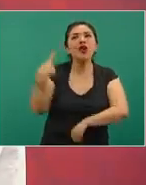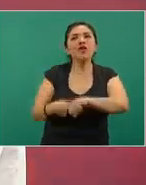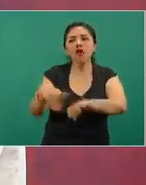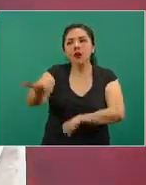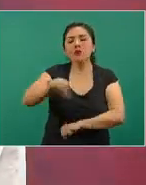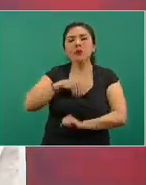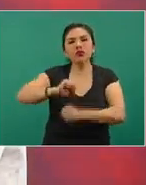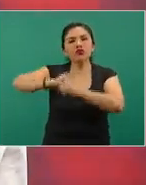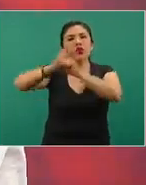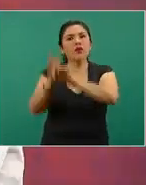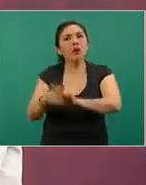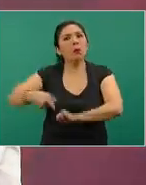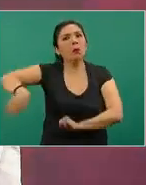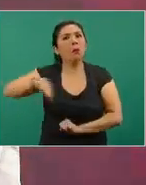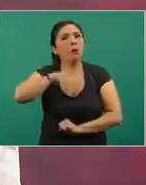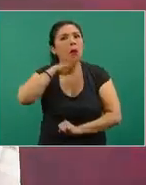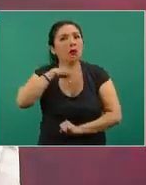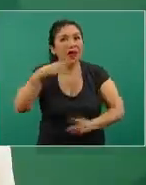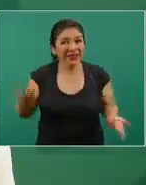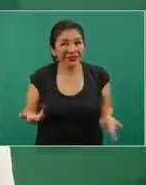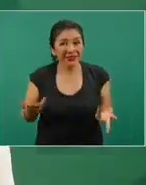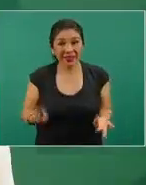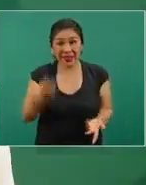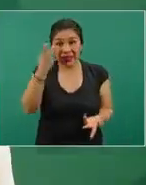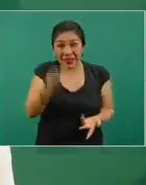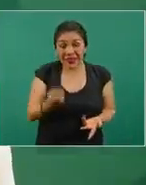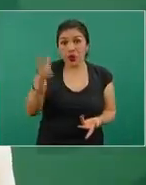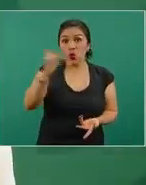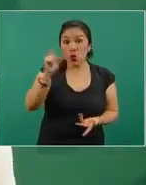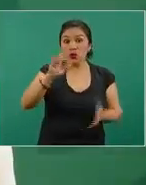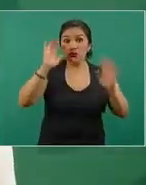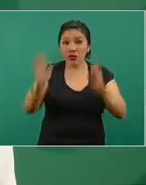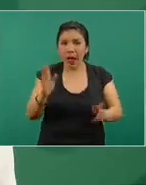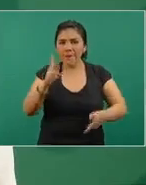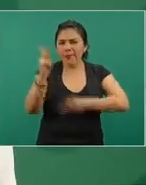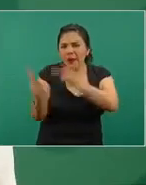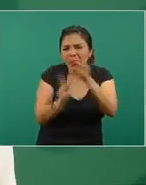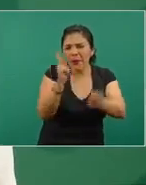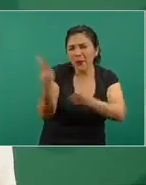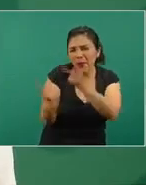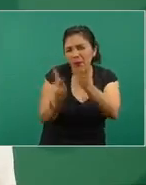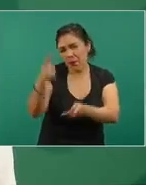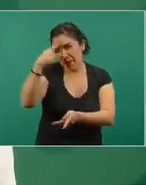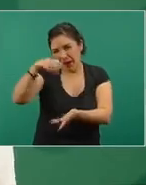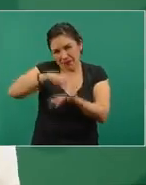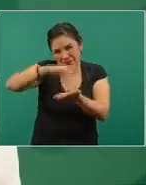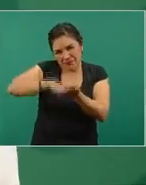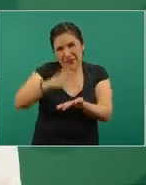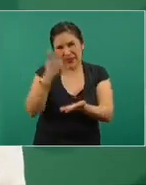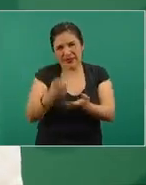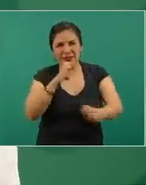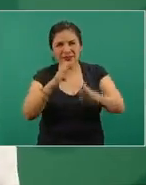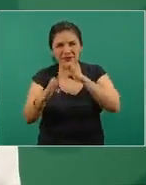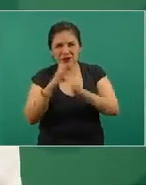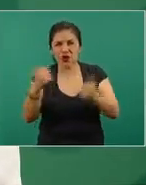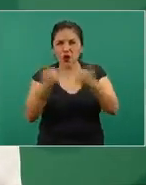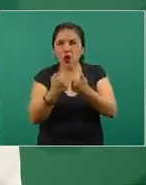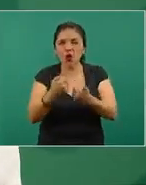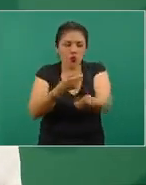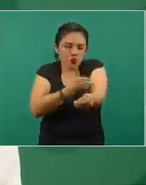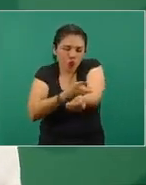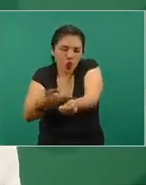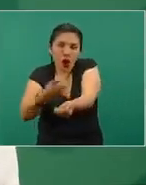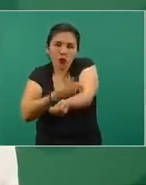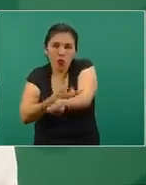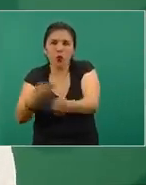virus SARS-CoV-2. En ese momento, cuando se levantó la información y se tomaron las muestras sanguíneas para